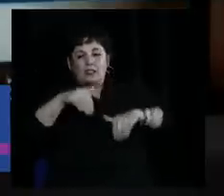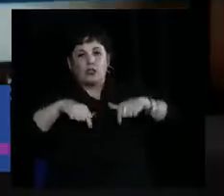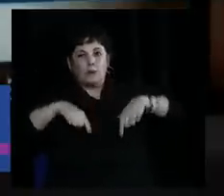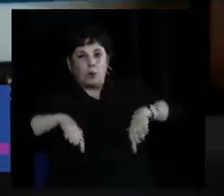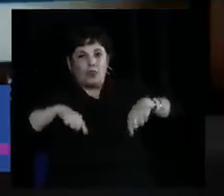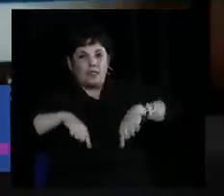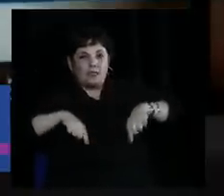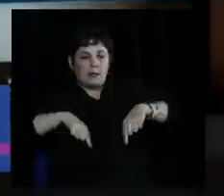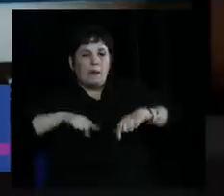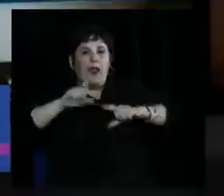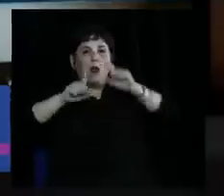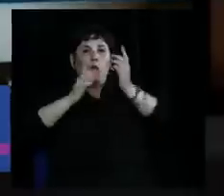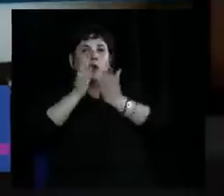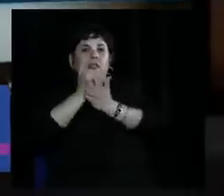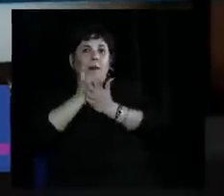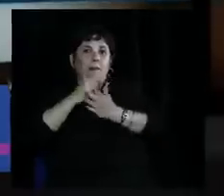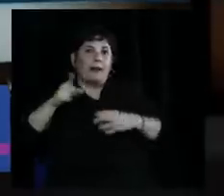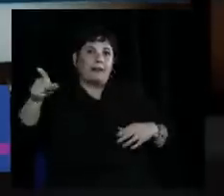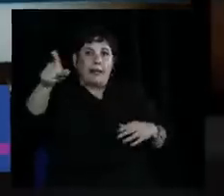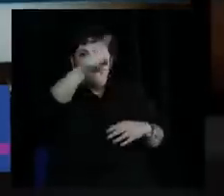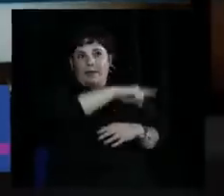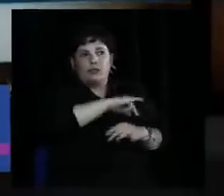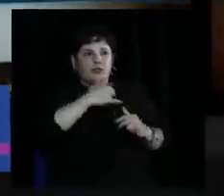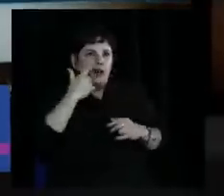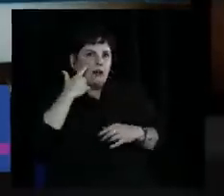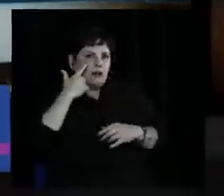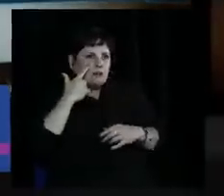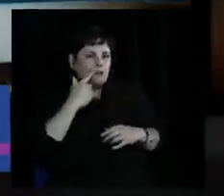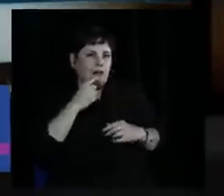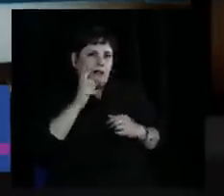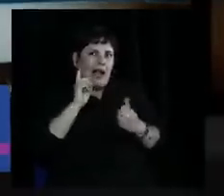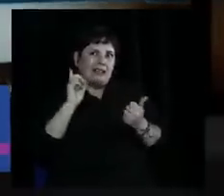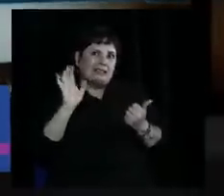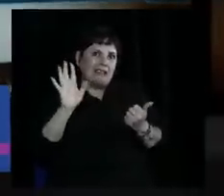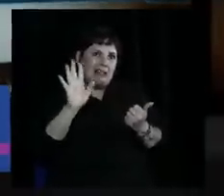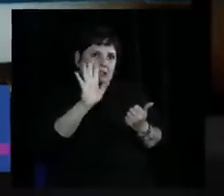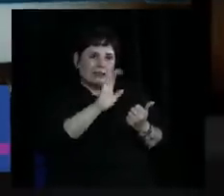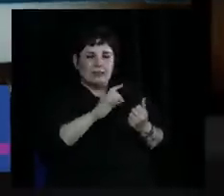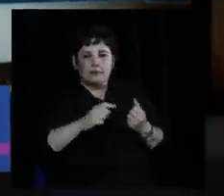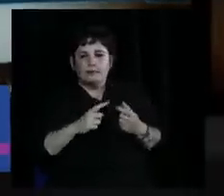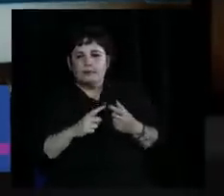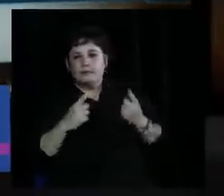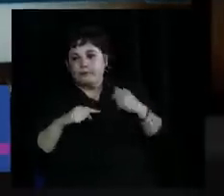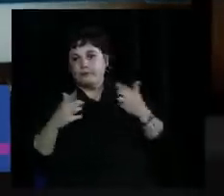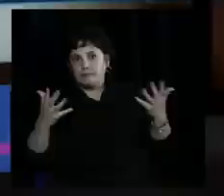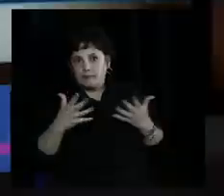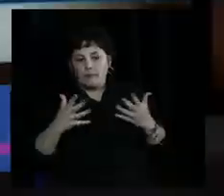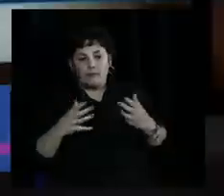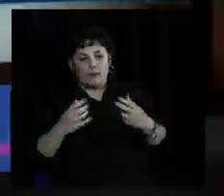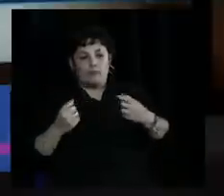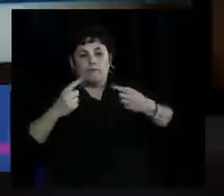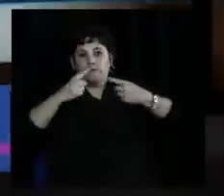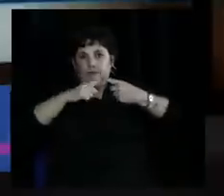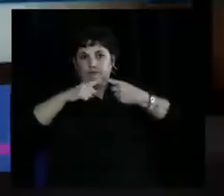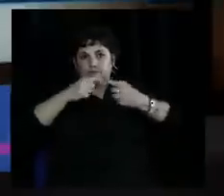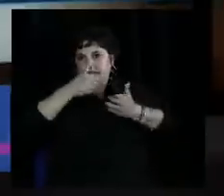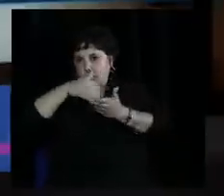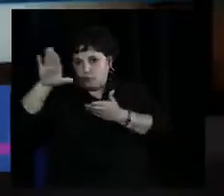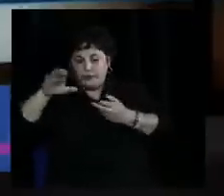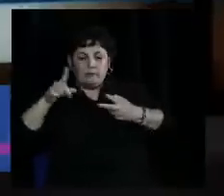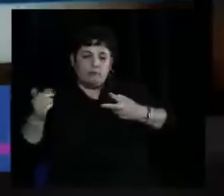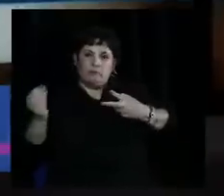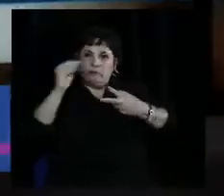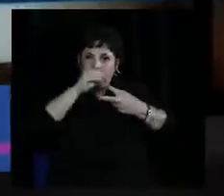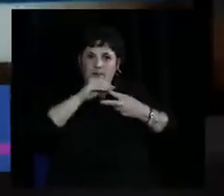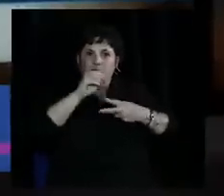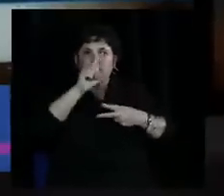En diversos departamentos se conocieron historias de todo tipo. Ahora, al poner a Martín Lema, que además